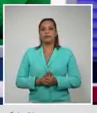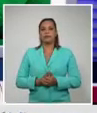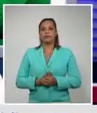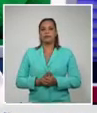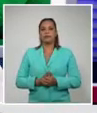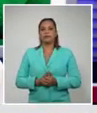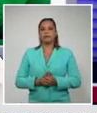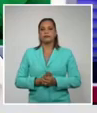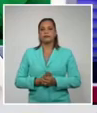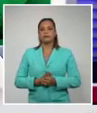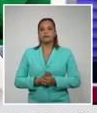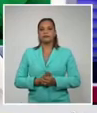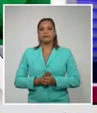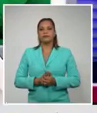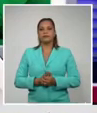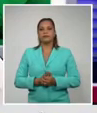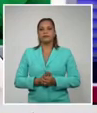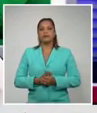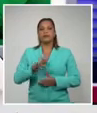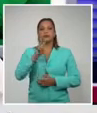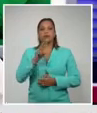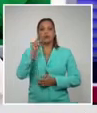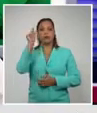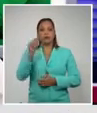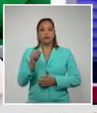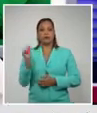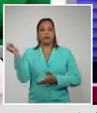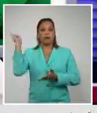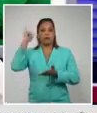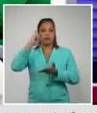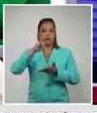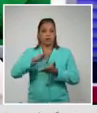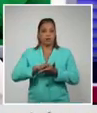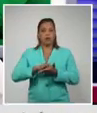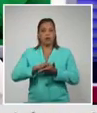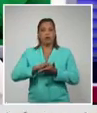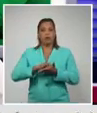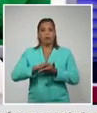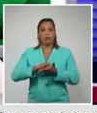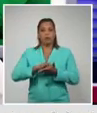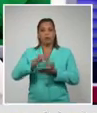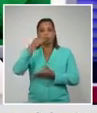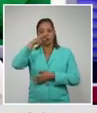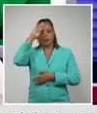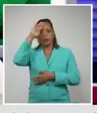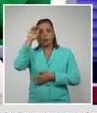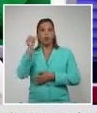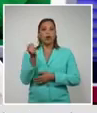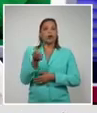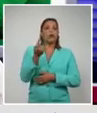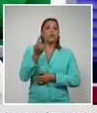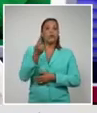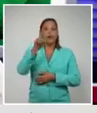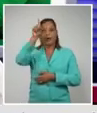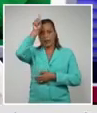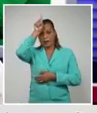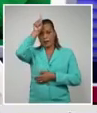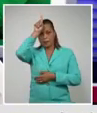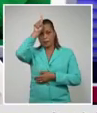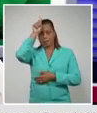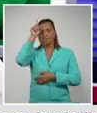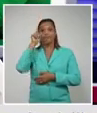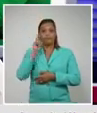diagnosticaron 2 extranjeros con COVID-19 en Cuba. Uno es un alemán de